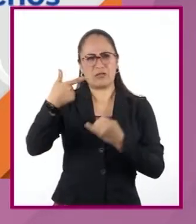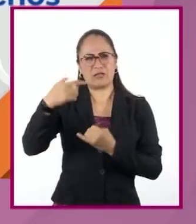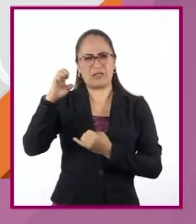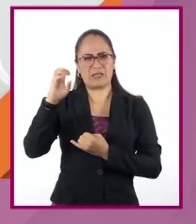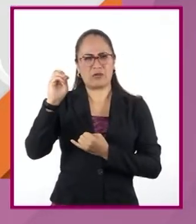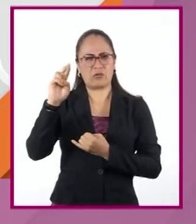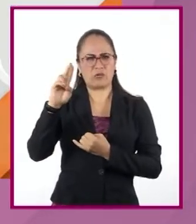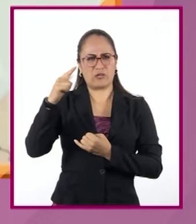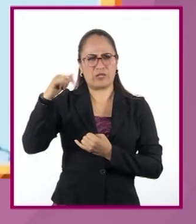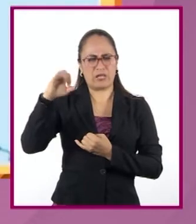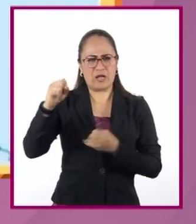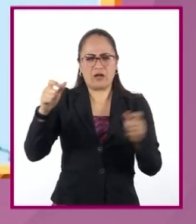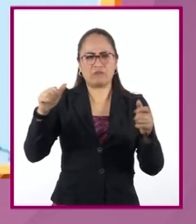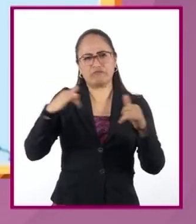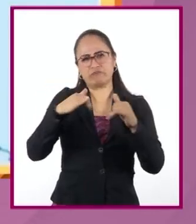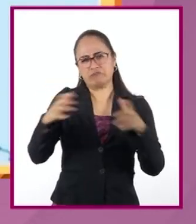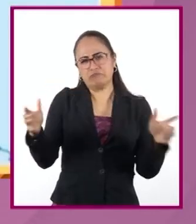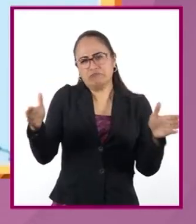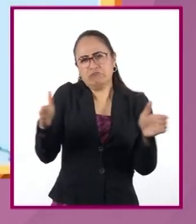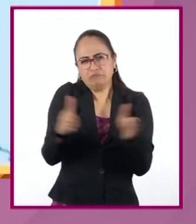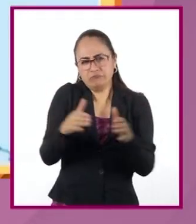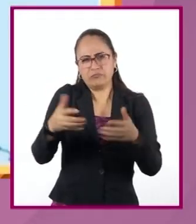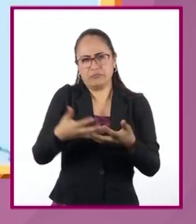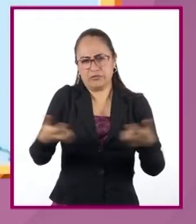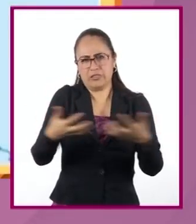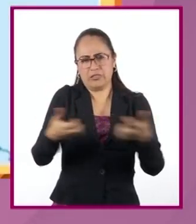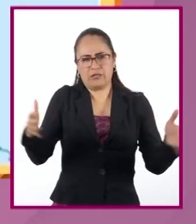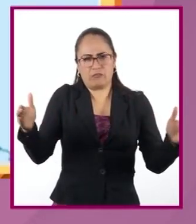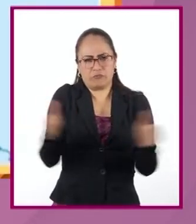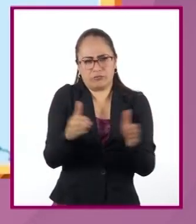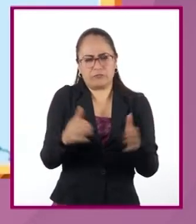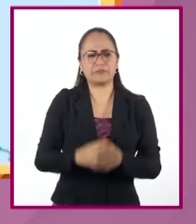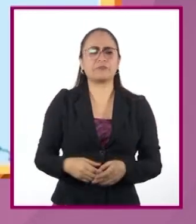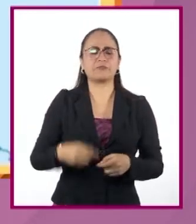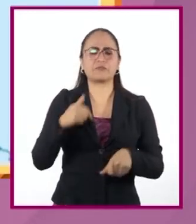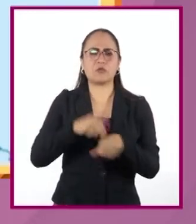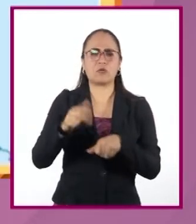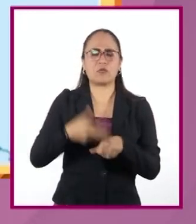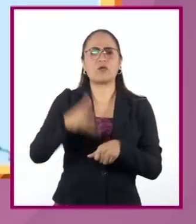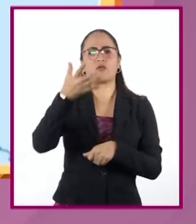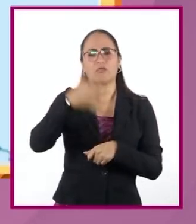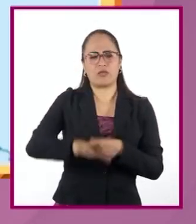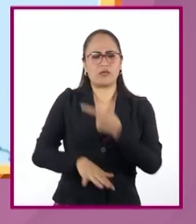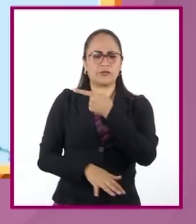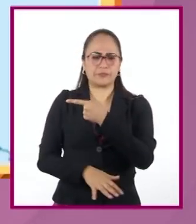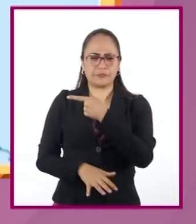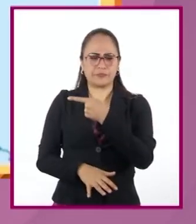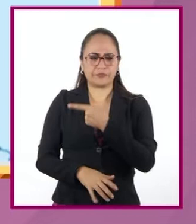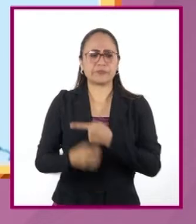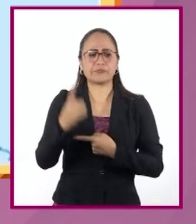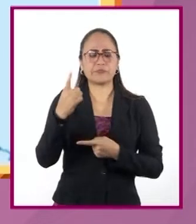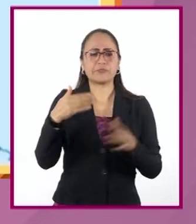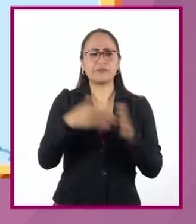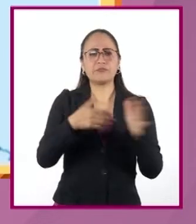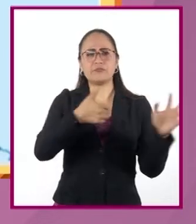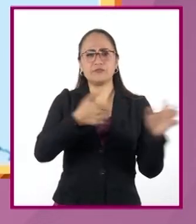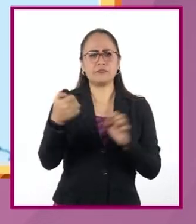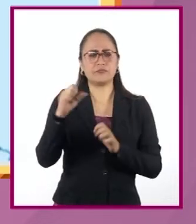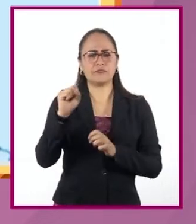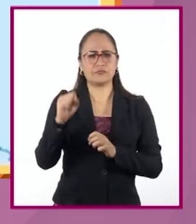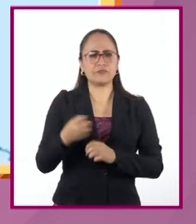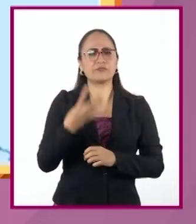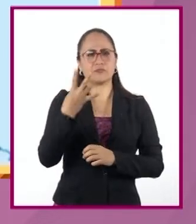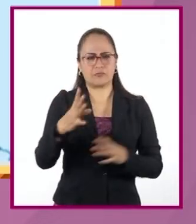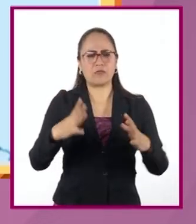territorio. Número 10. New Jersey se funda en 1664 con el